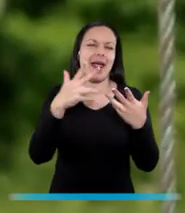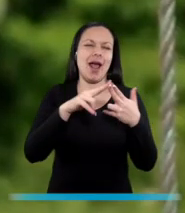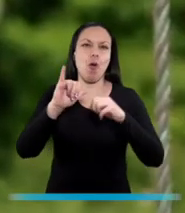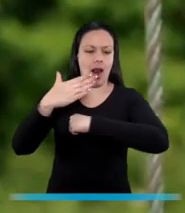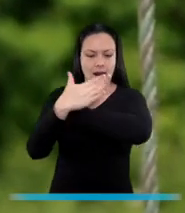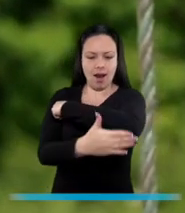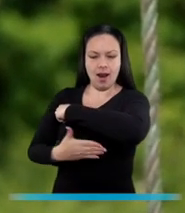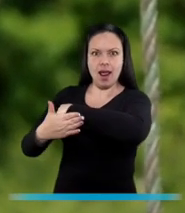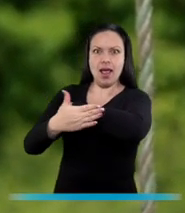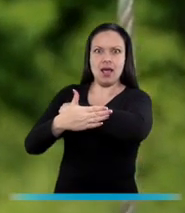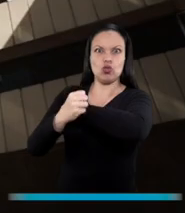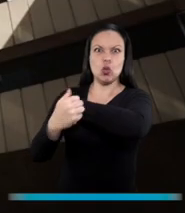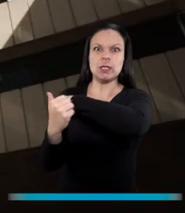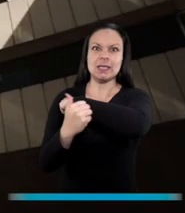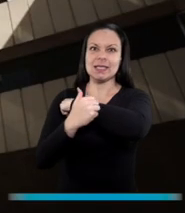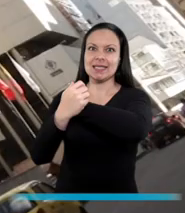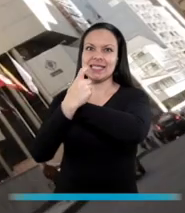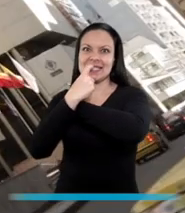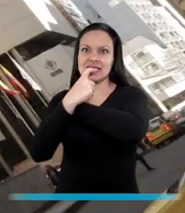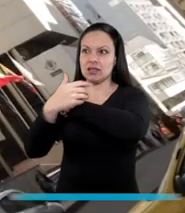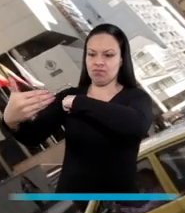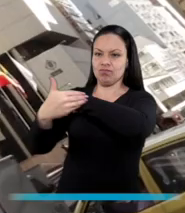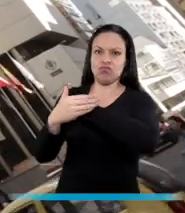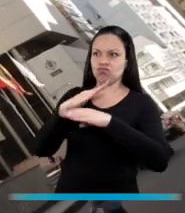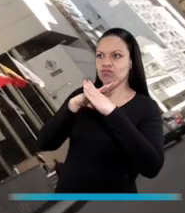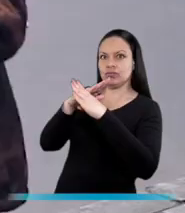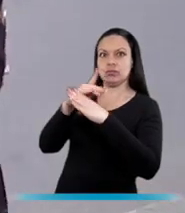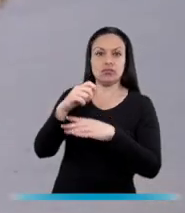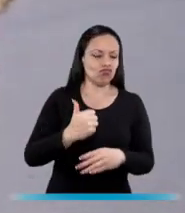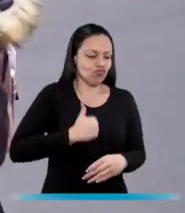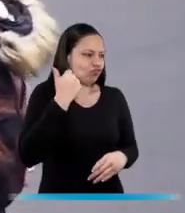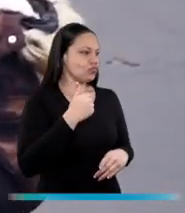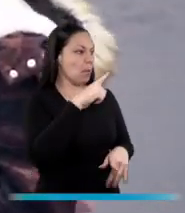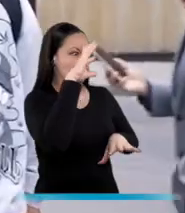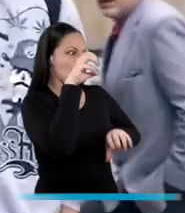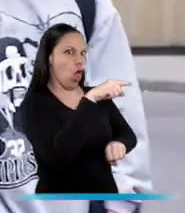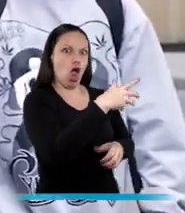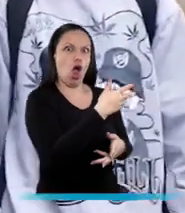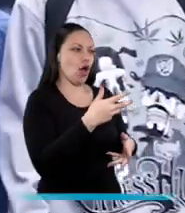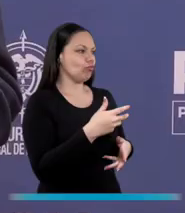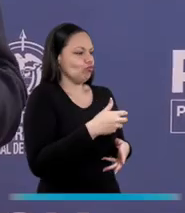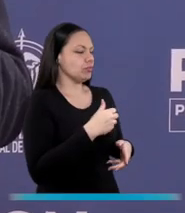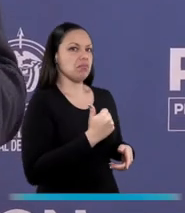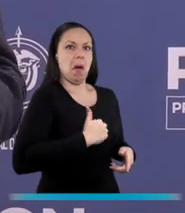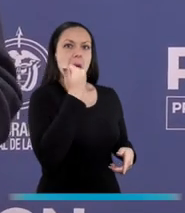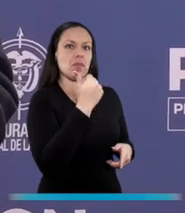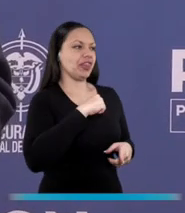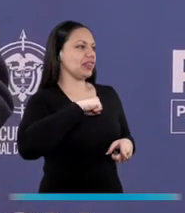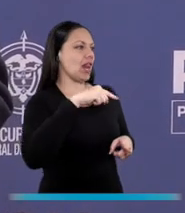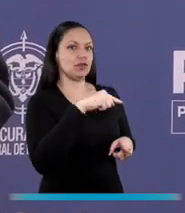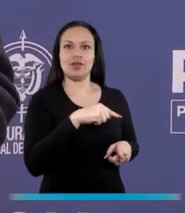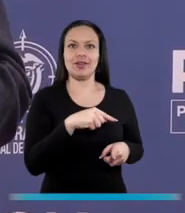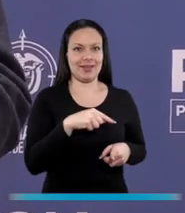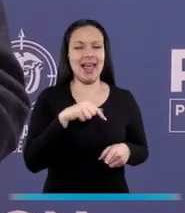hecho con un escudo protector, con un blindaje, impide que los ataques de quienes quieren abusar del poder para vulnerar